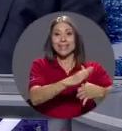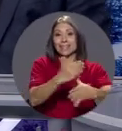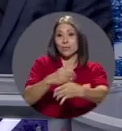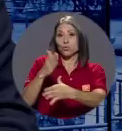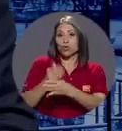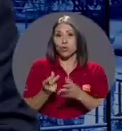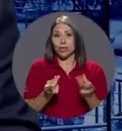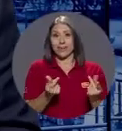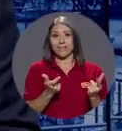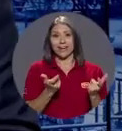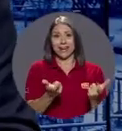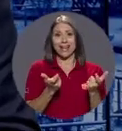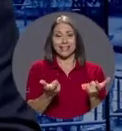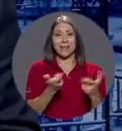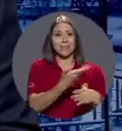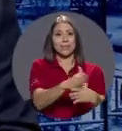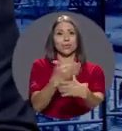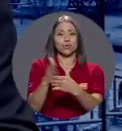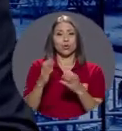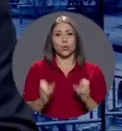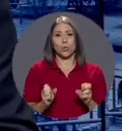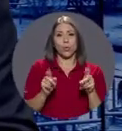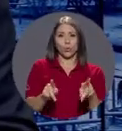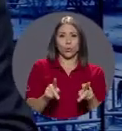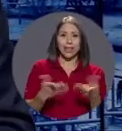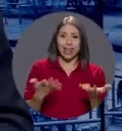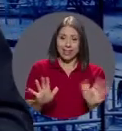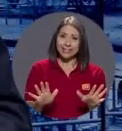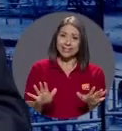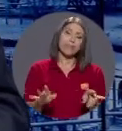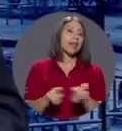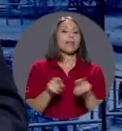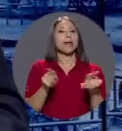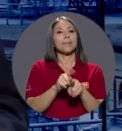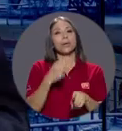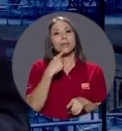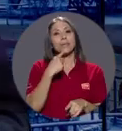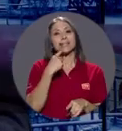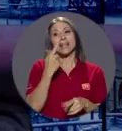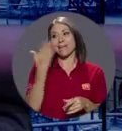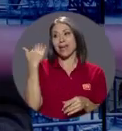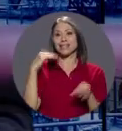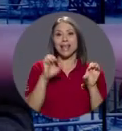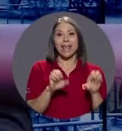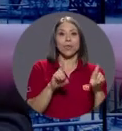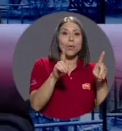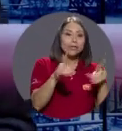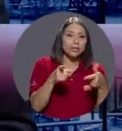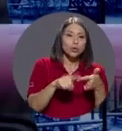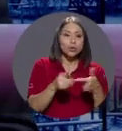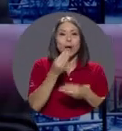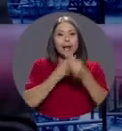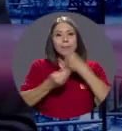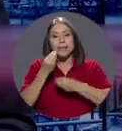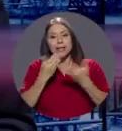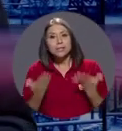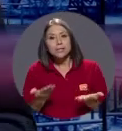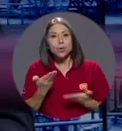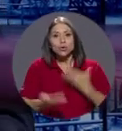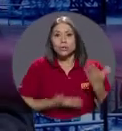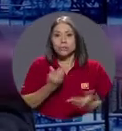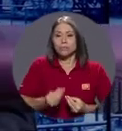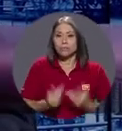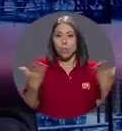distribución de riqueza y oportunidades, aquí fui anotando, lo que es lo que mencionaba hace un rato, educación, alimentación, lo que